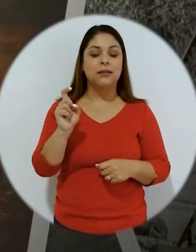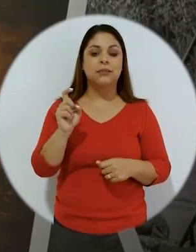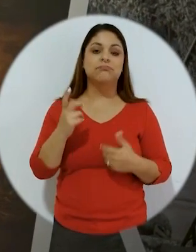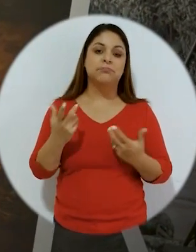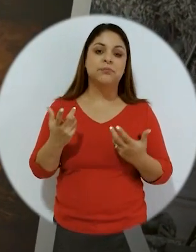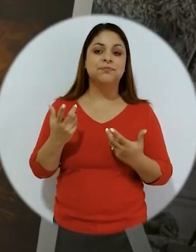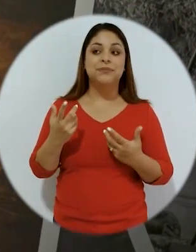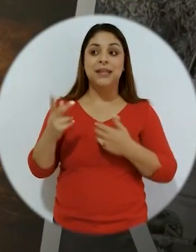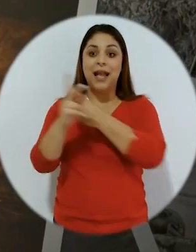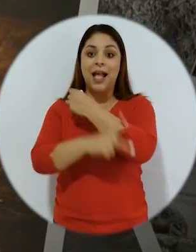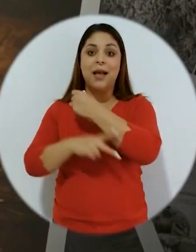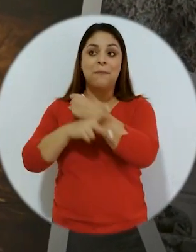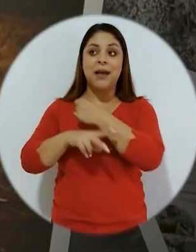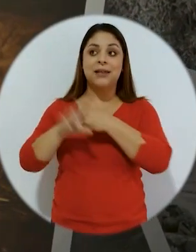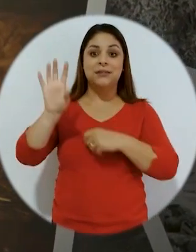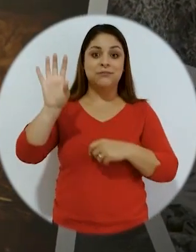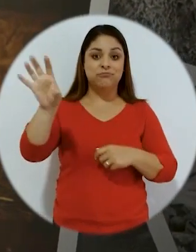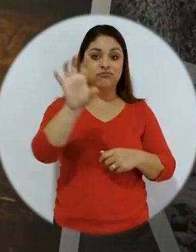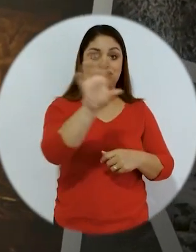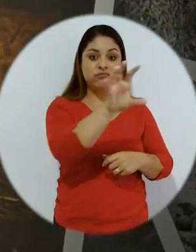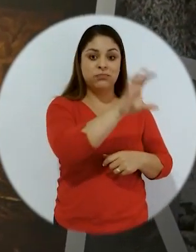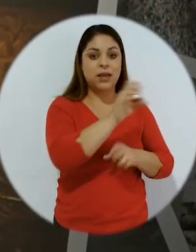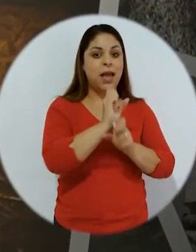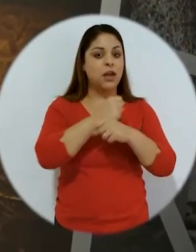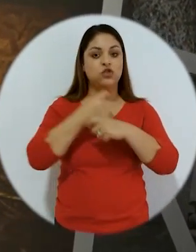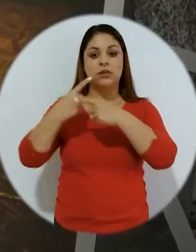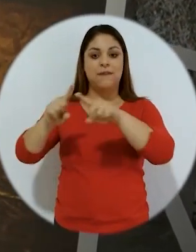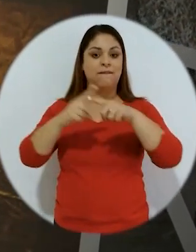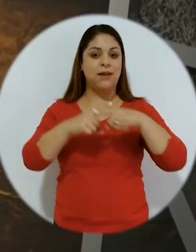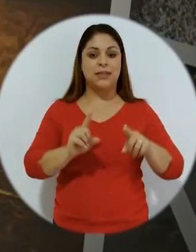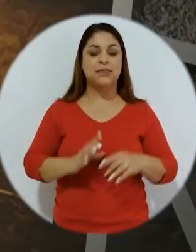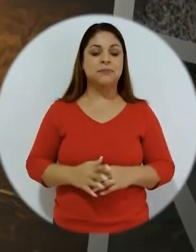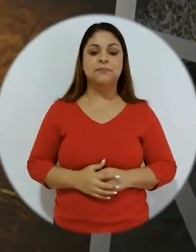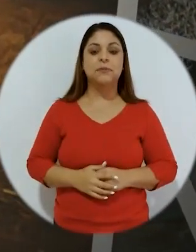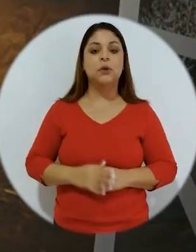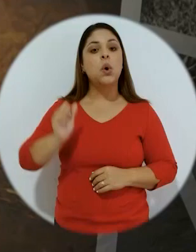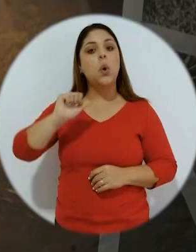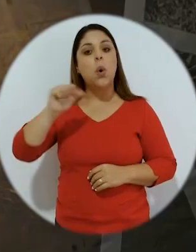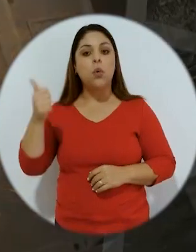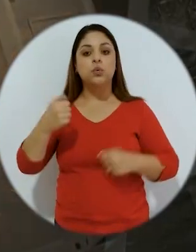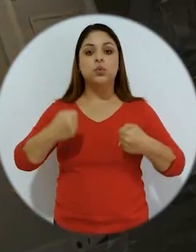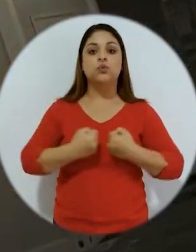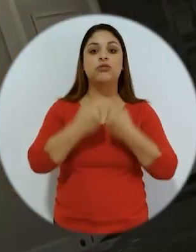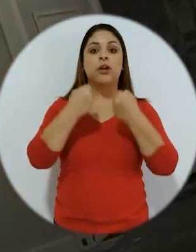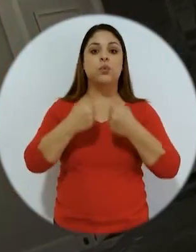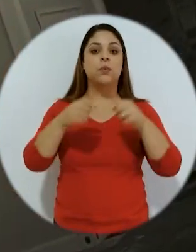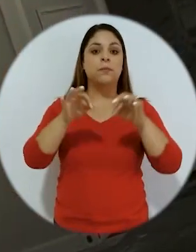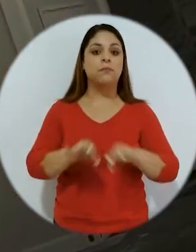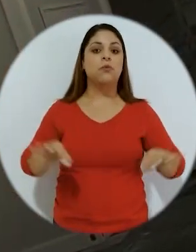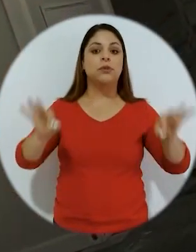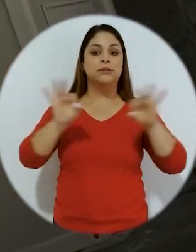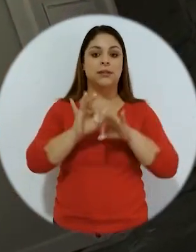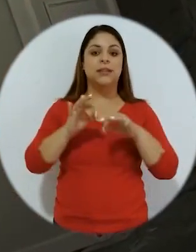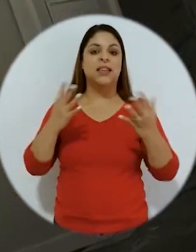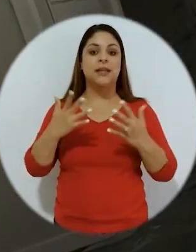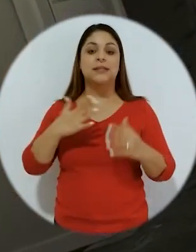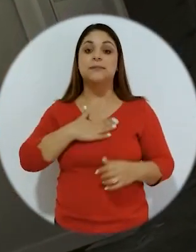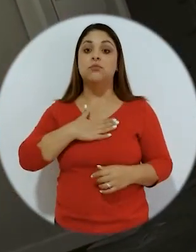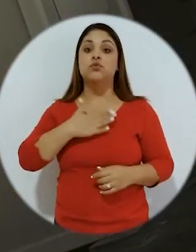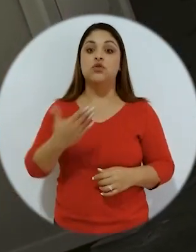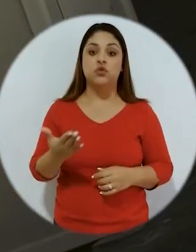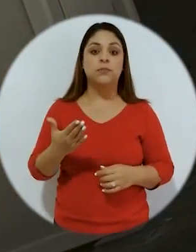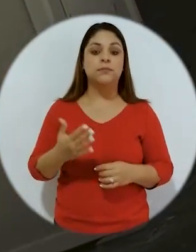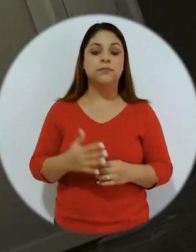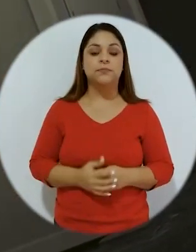incentivos fiscales, y cada país desarrollado lo ha hecho de forma diferente, pero lo ha hecho. Otro reto importantísimo es